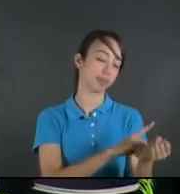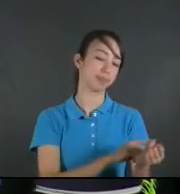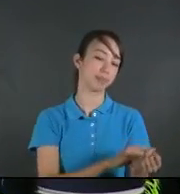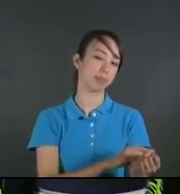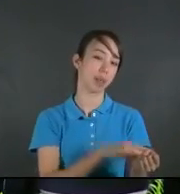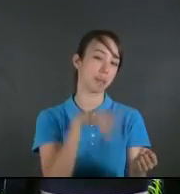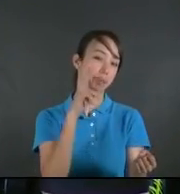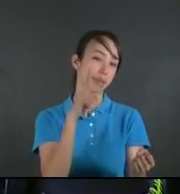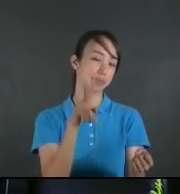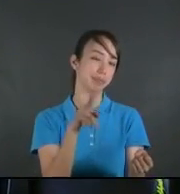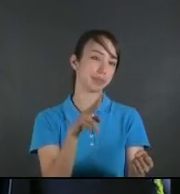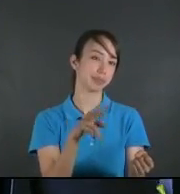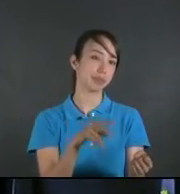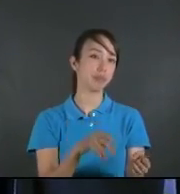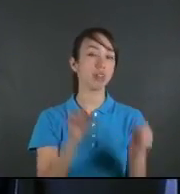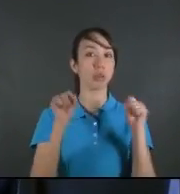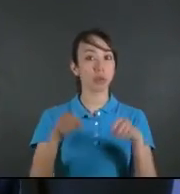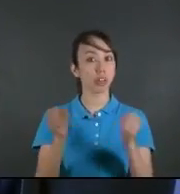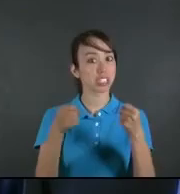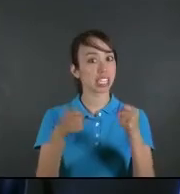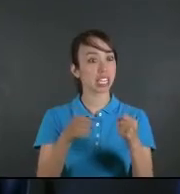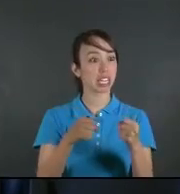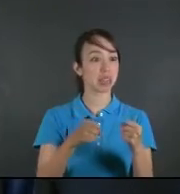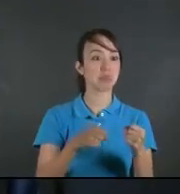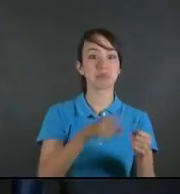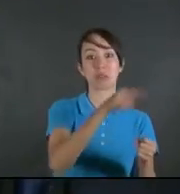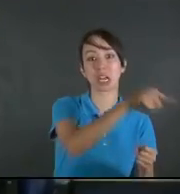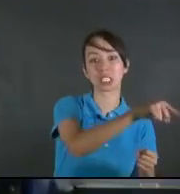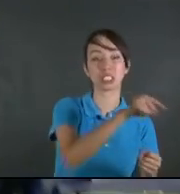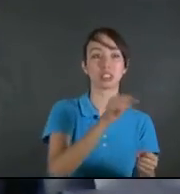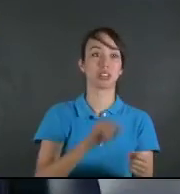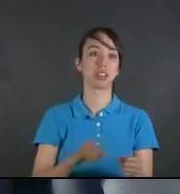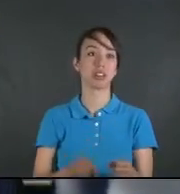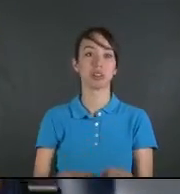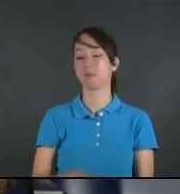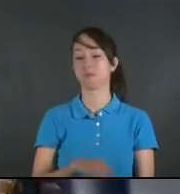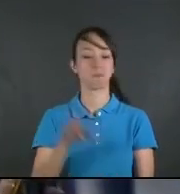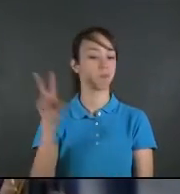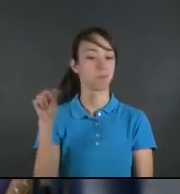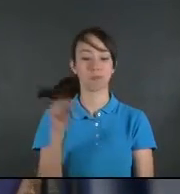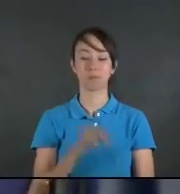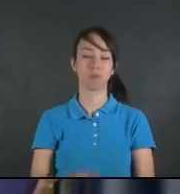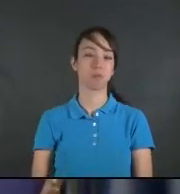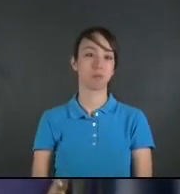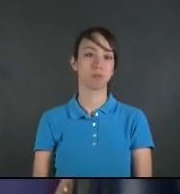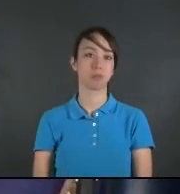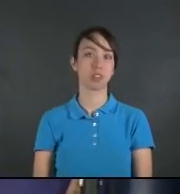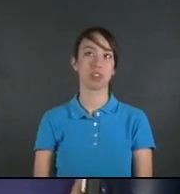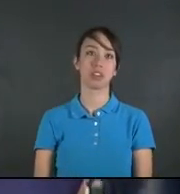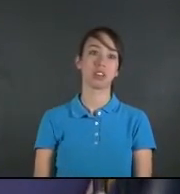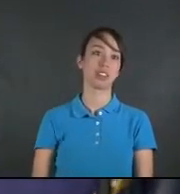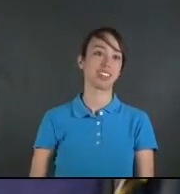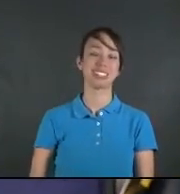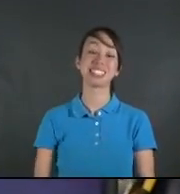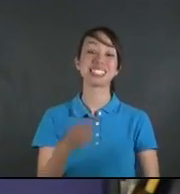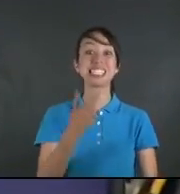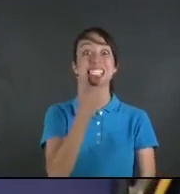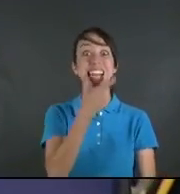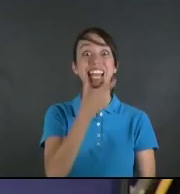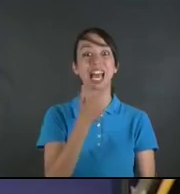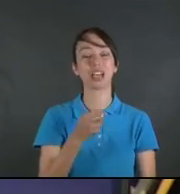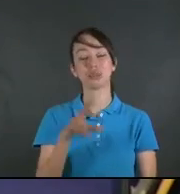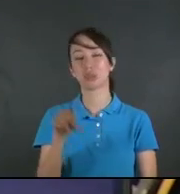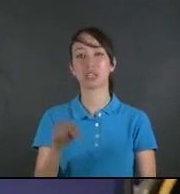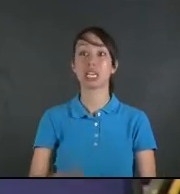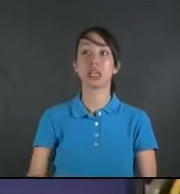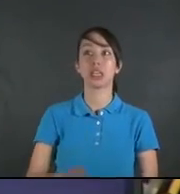y puedo hacer tal cosa solo así me hacía se reía y puedo